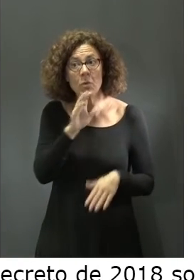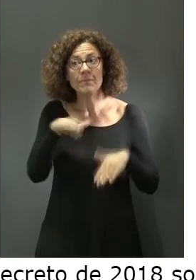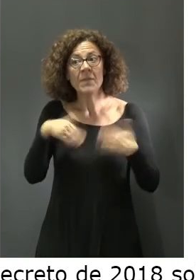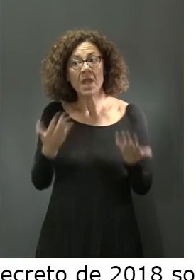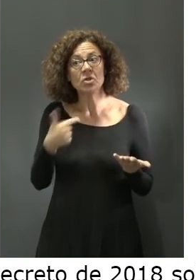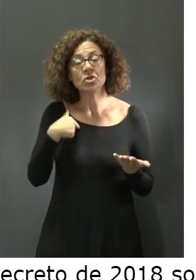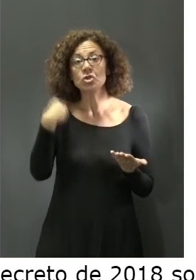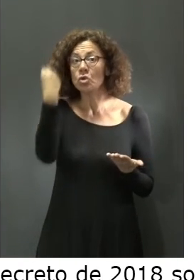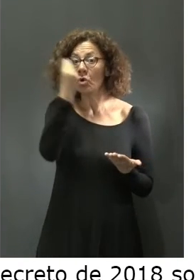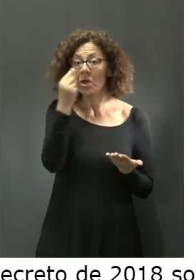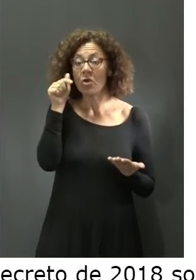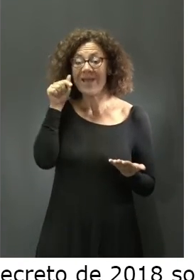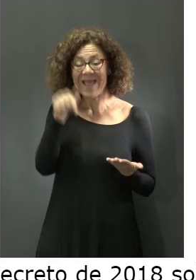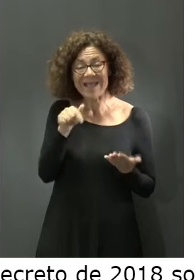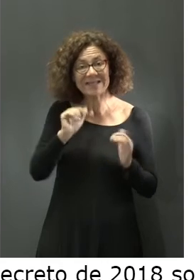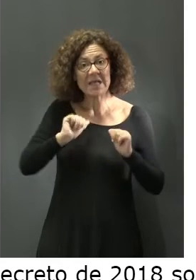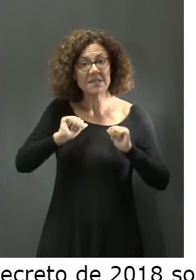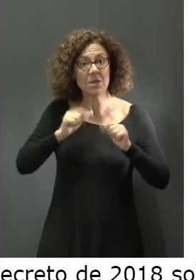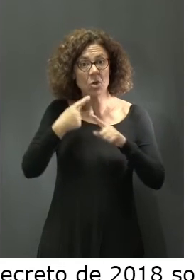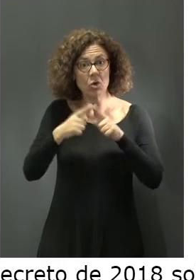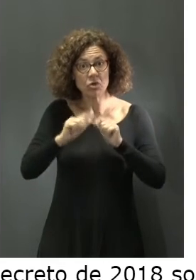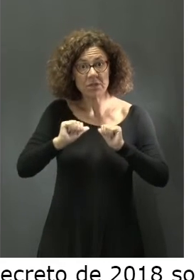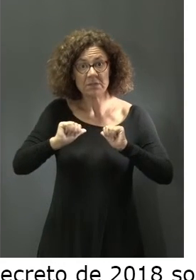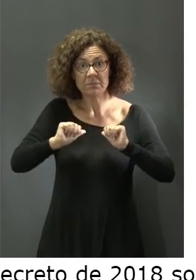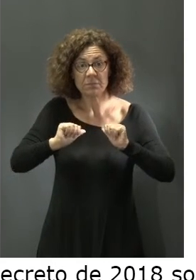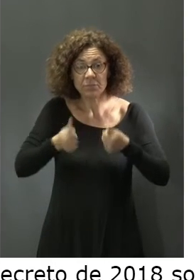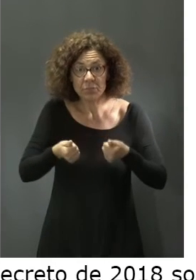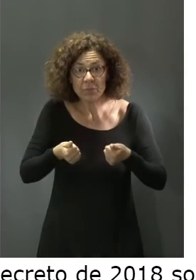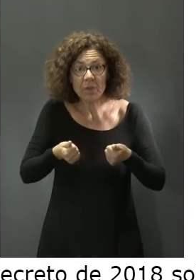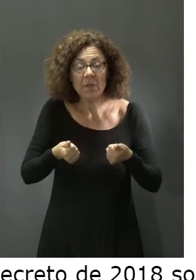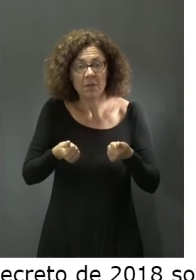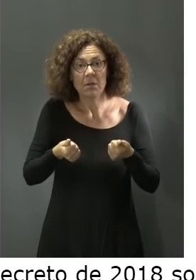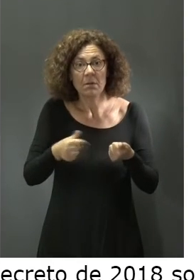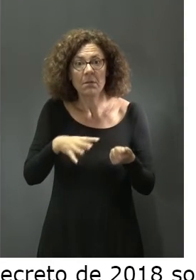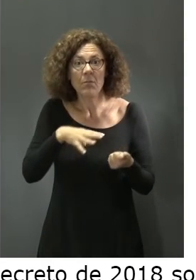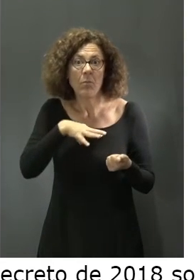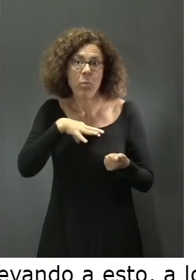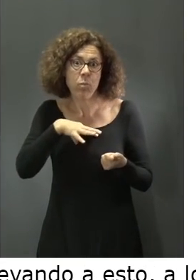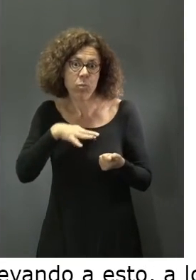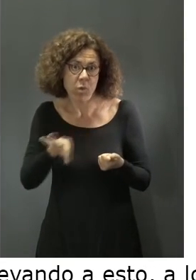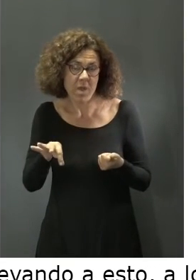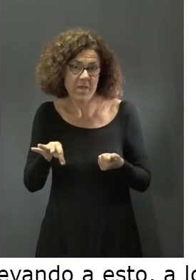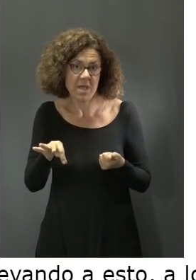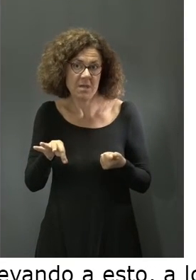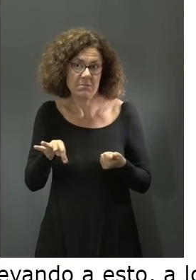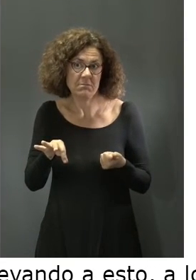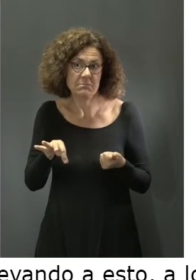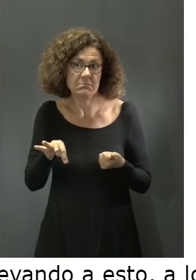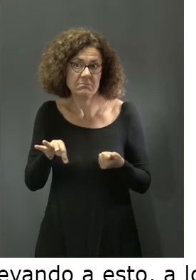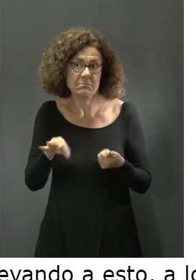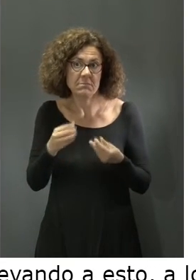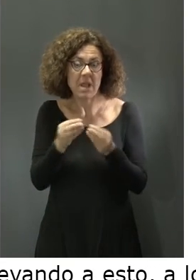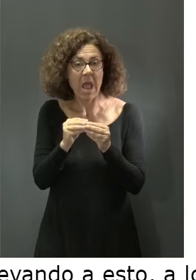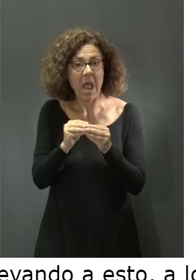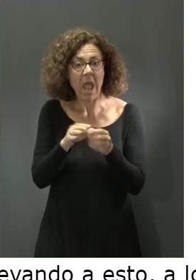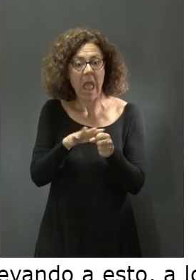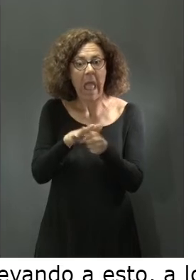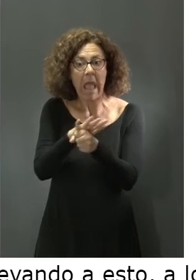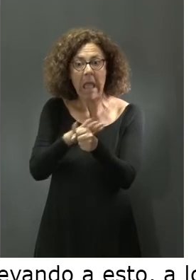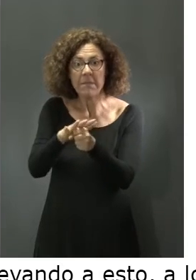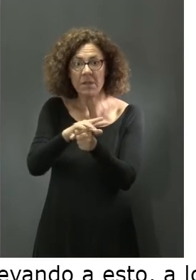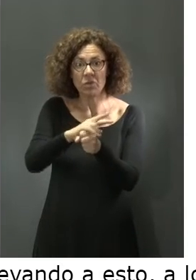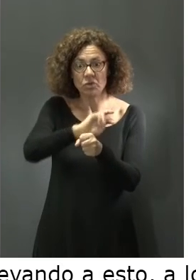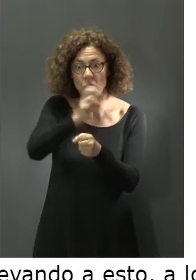que estas iniciativas pues pueden ser exportadas a otros ámbitos